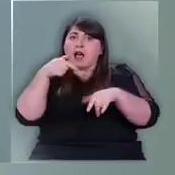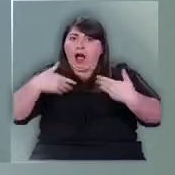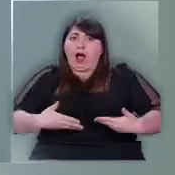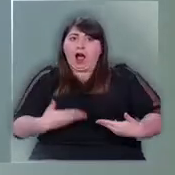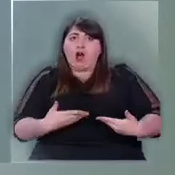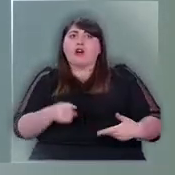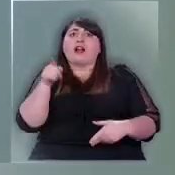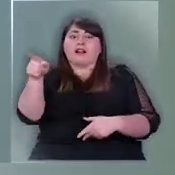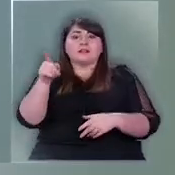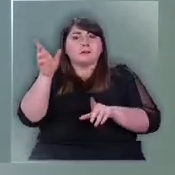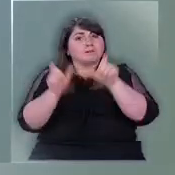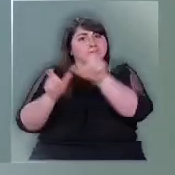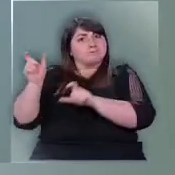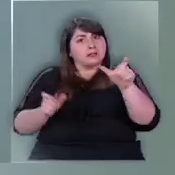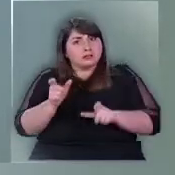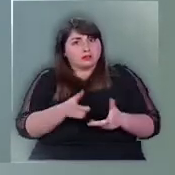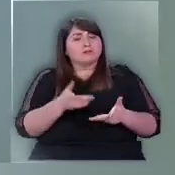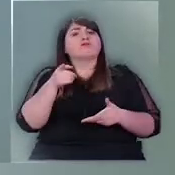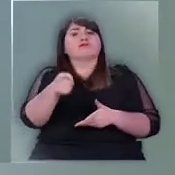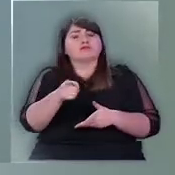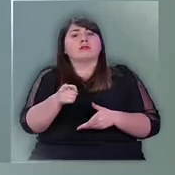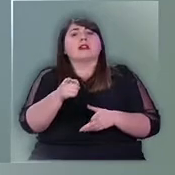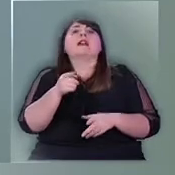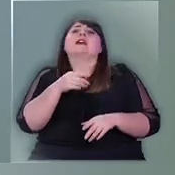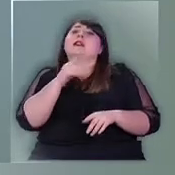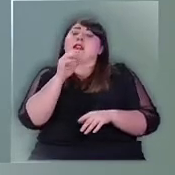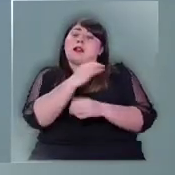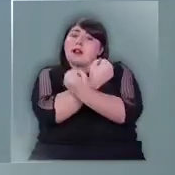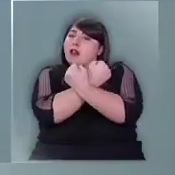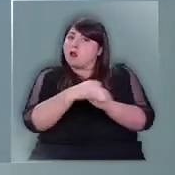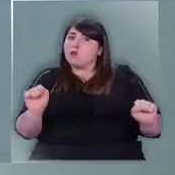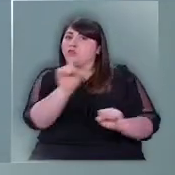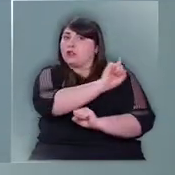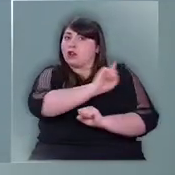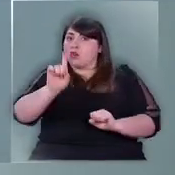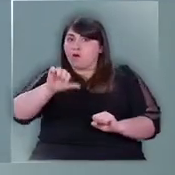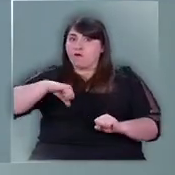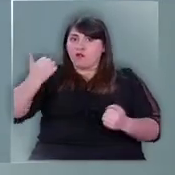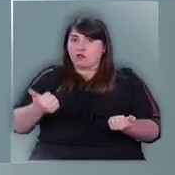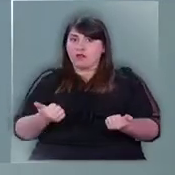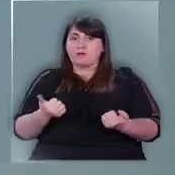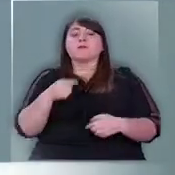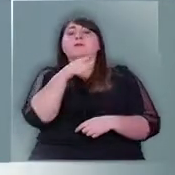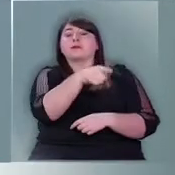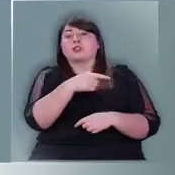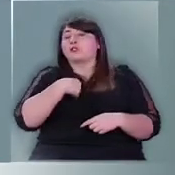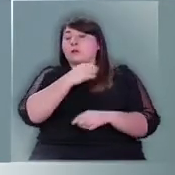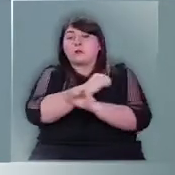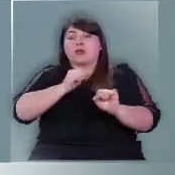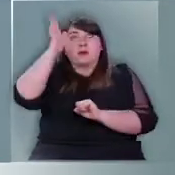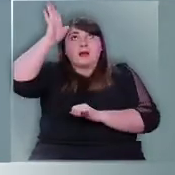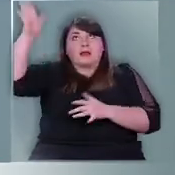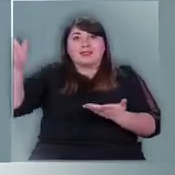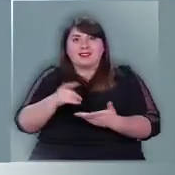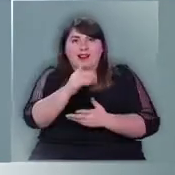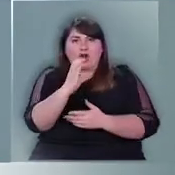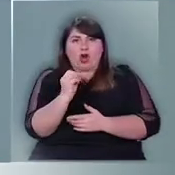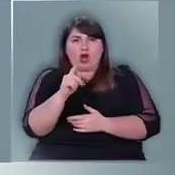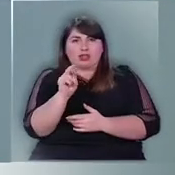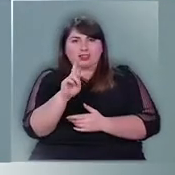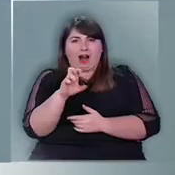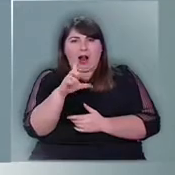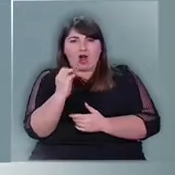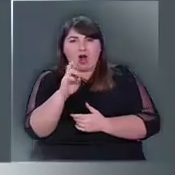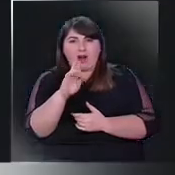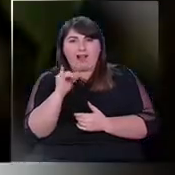esos funcionarios se les curse la renuncia no voluntaria. No me podía imaginar que la Contraloría también hubiese llegado a estar involucrada